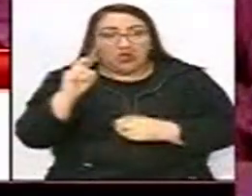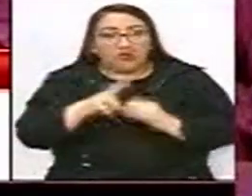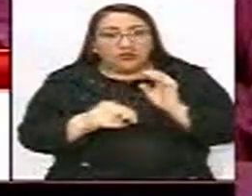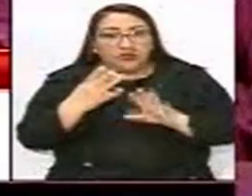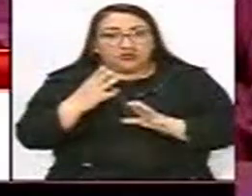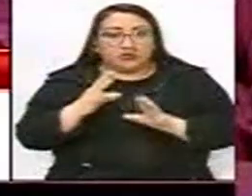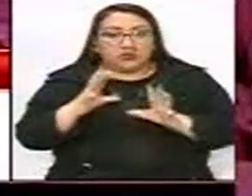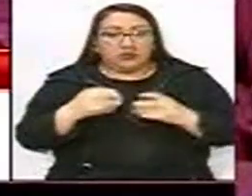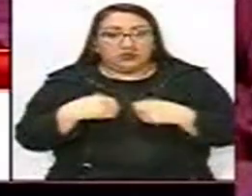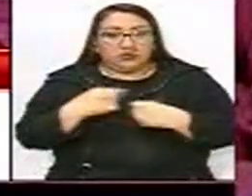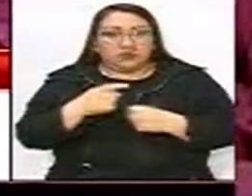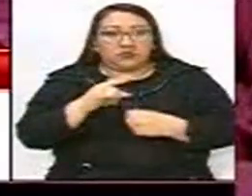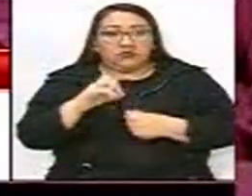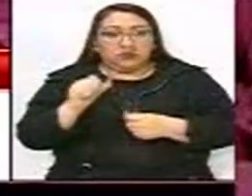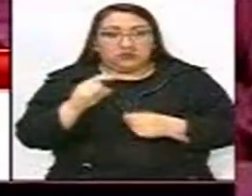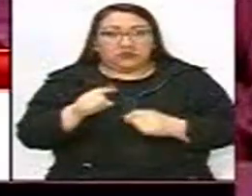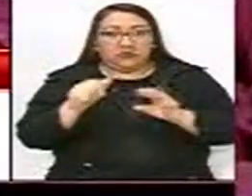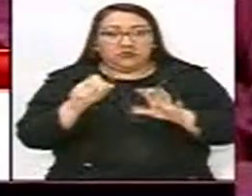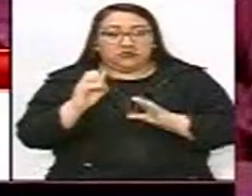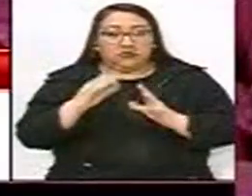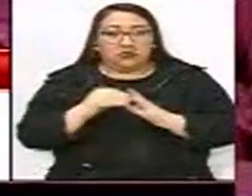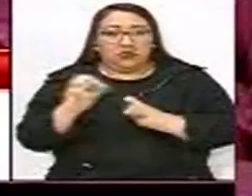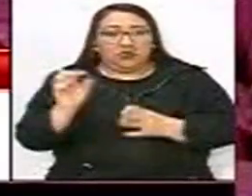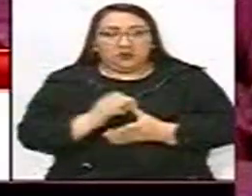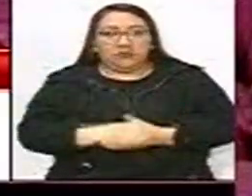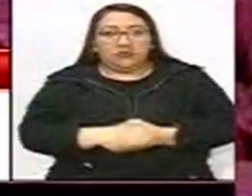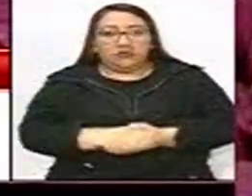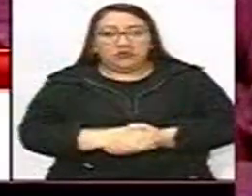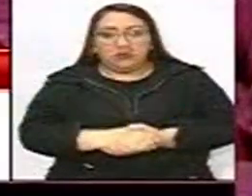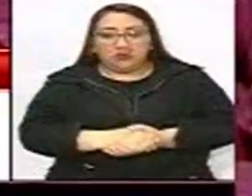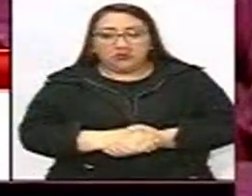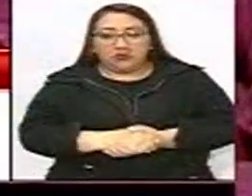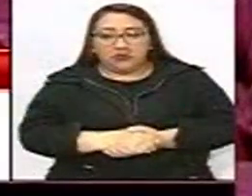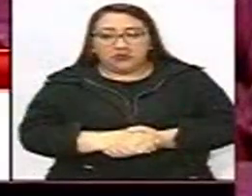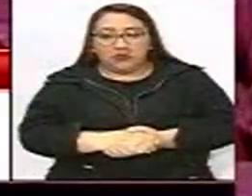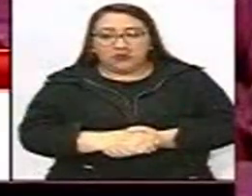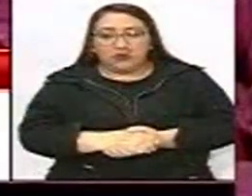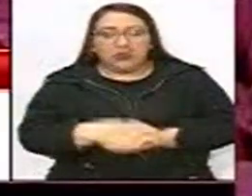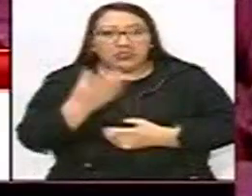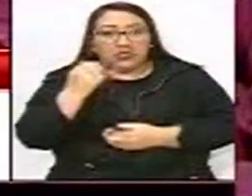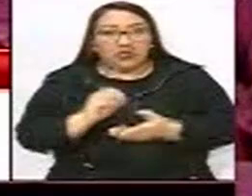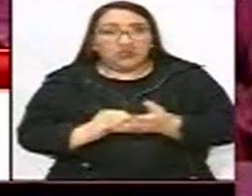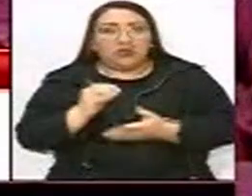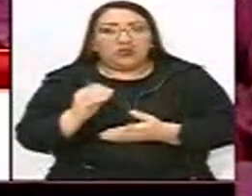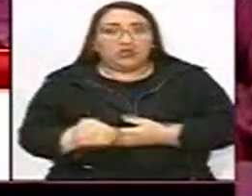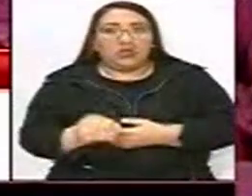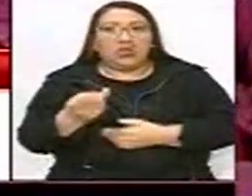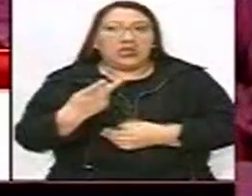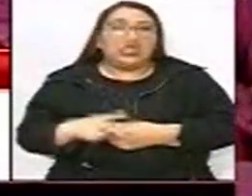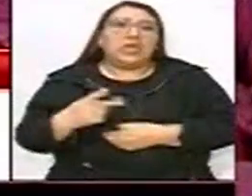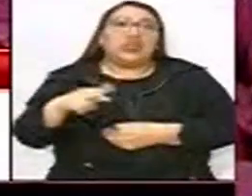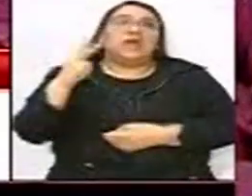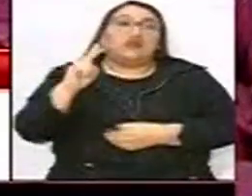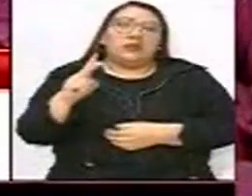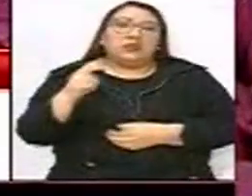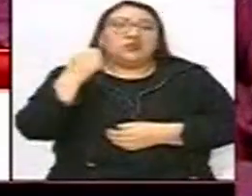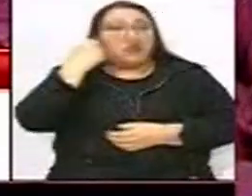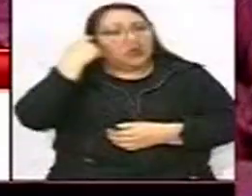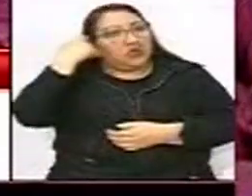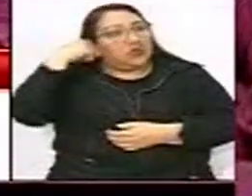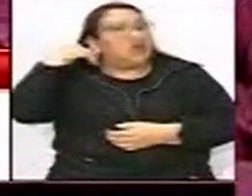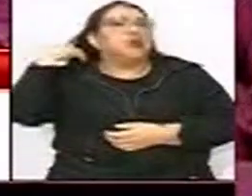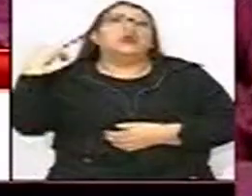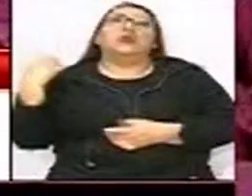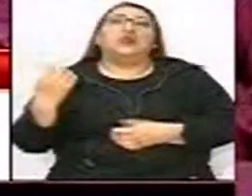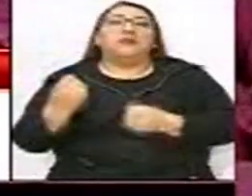2014, le reconocen a Línea María 160 millones de dólares y el mecanismo de compensación es el incremento en el peaje